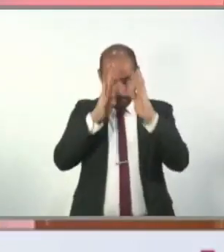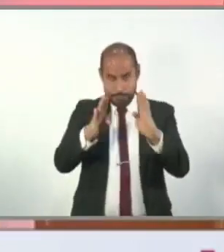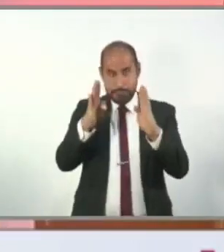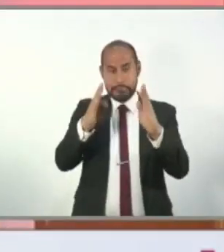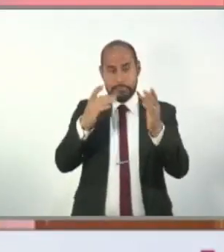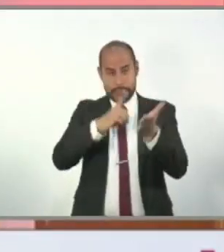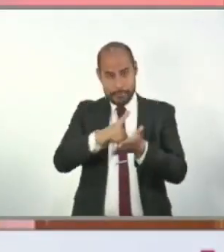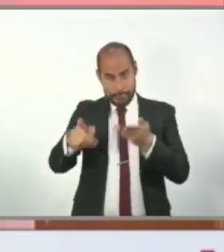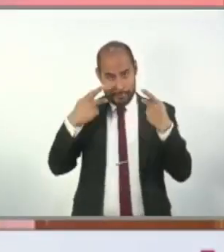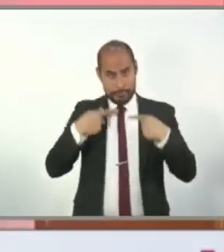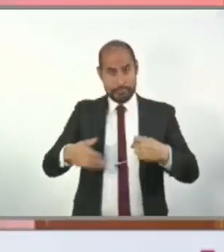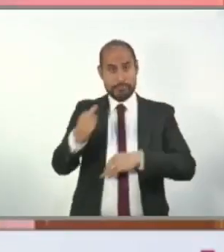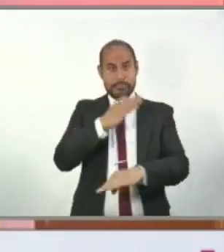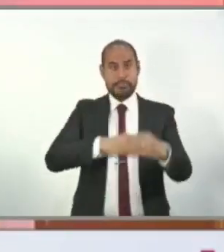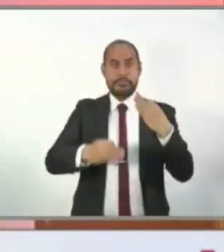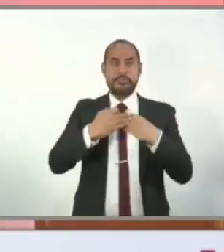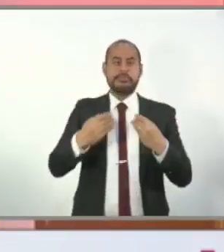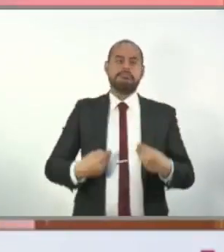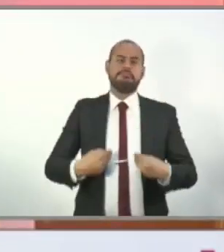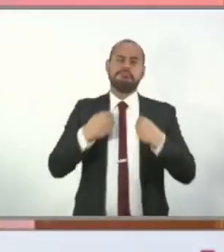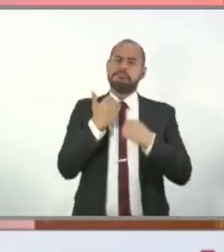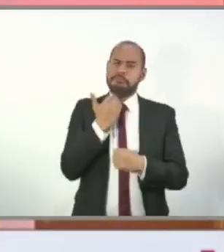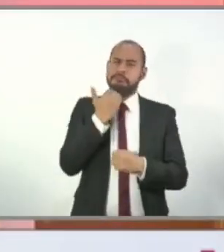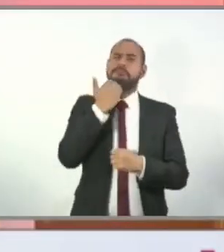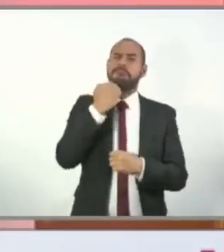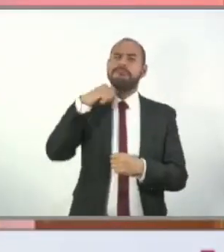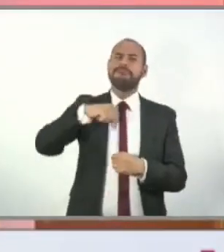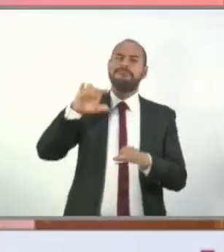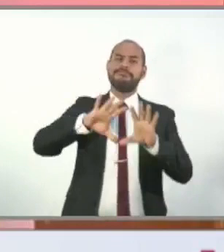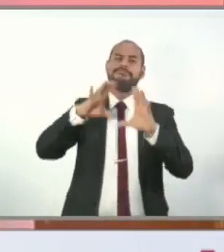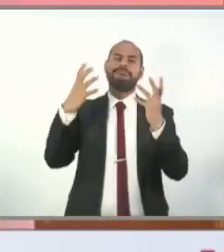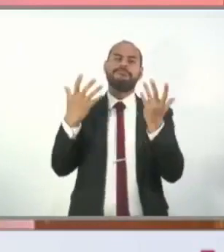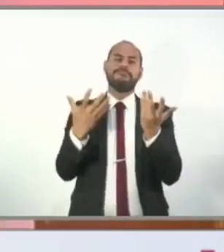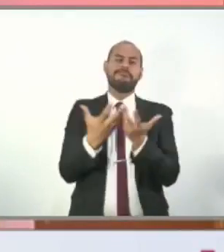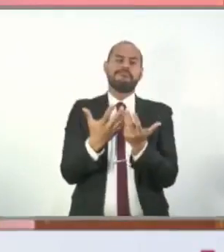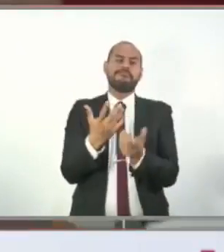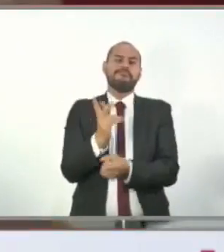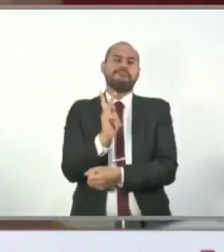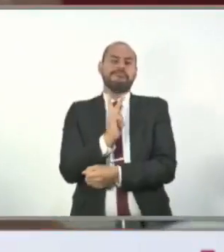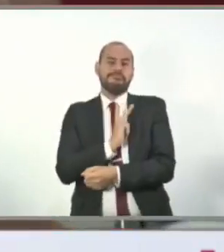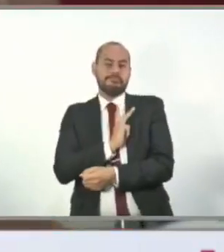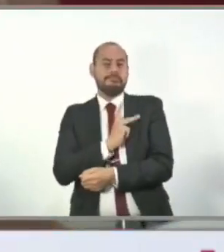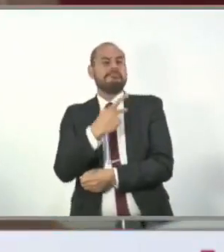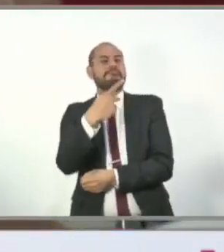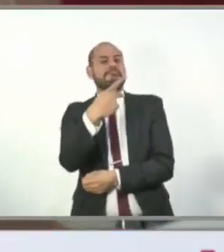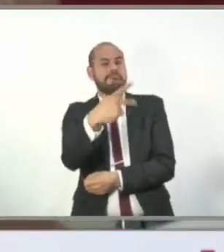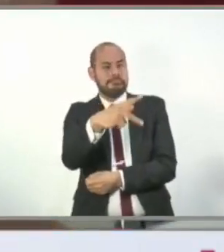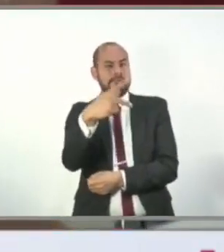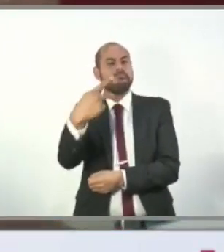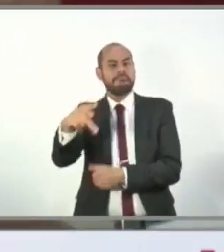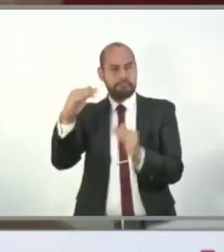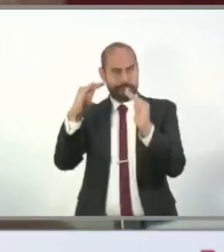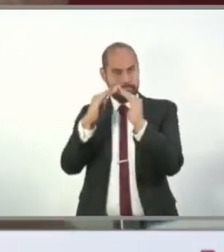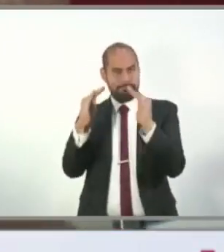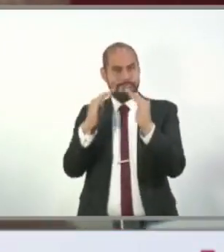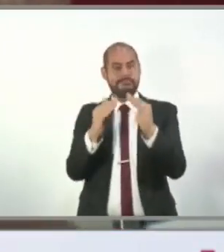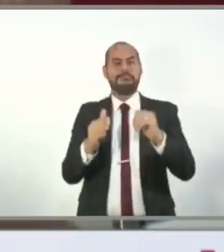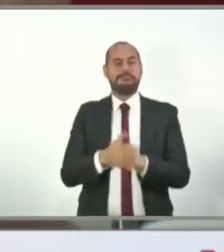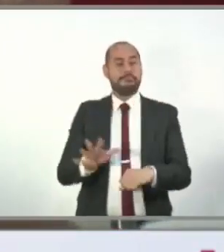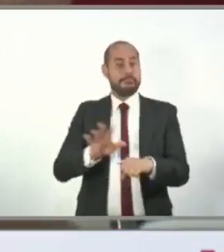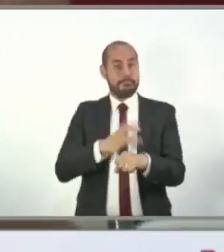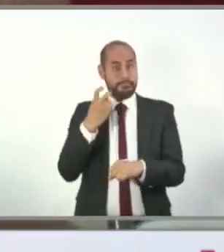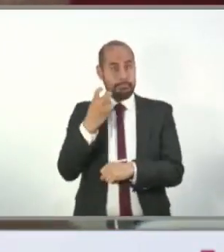personas sin excepción a vivir dignamente en esta casa que compartimos. Por eso, hoy